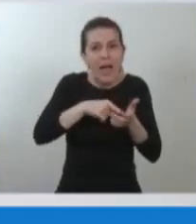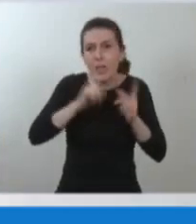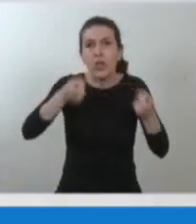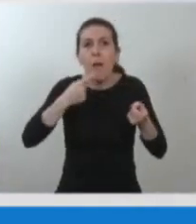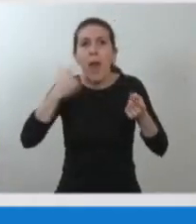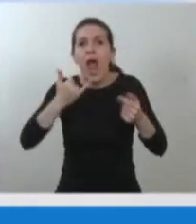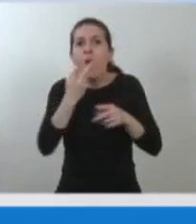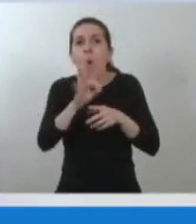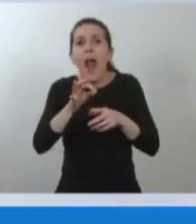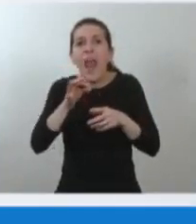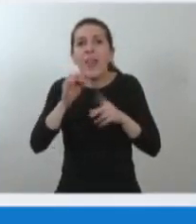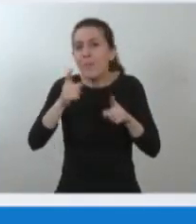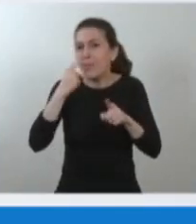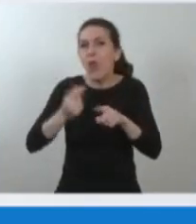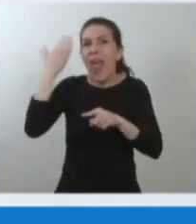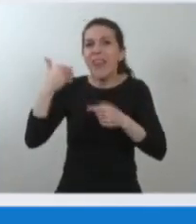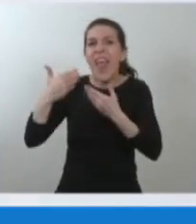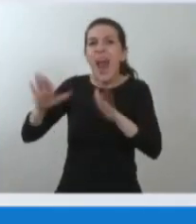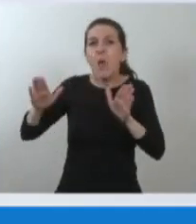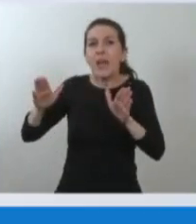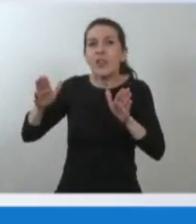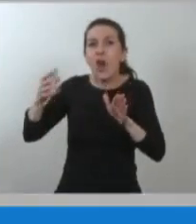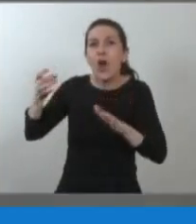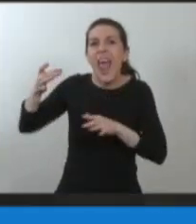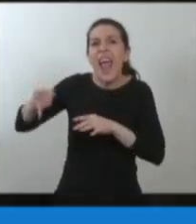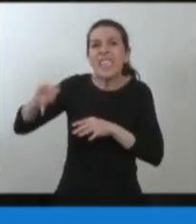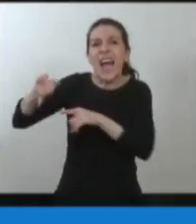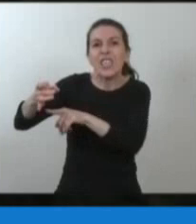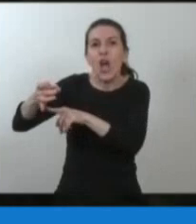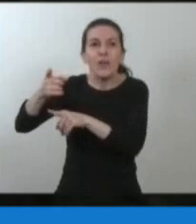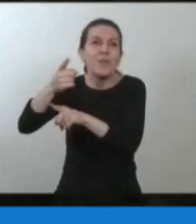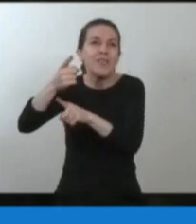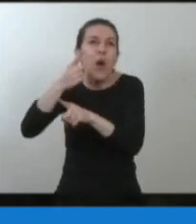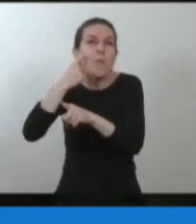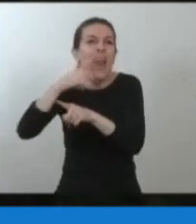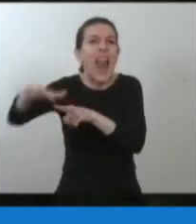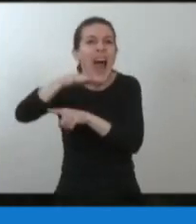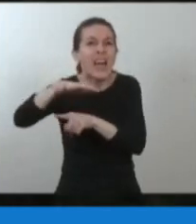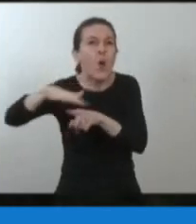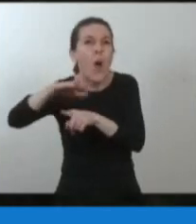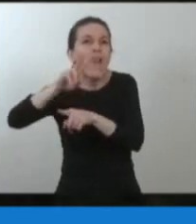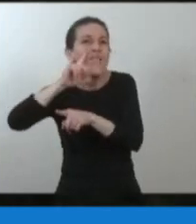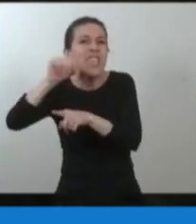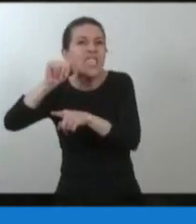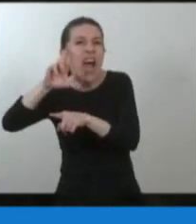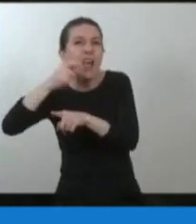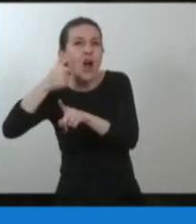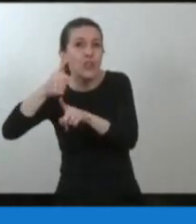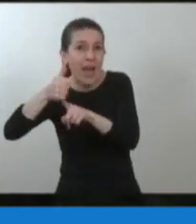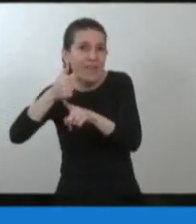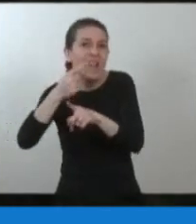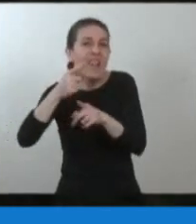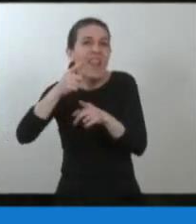de trenes que inauguramos el otro día la primera cerca de pilar allí en viga rosa en el distrito de